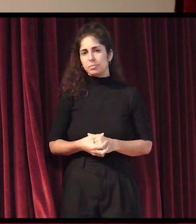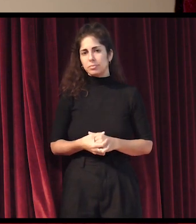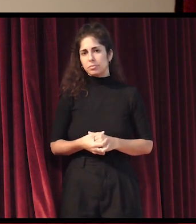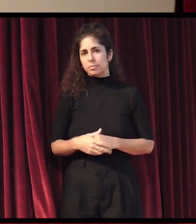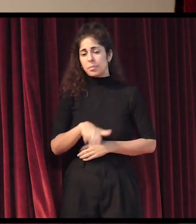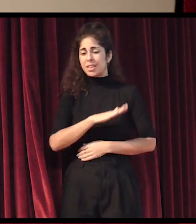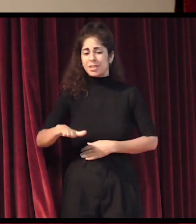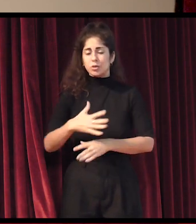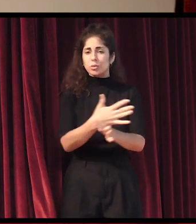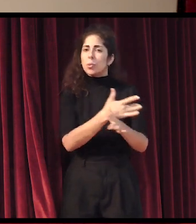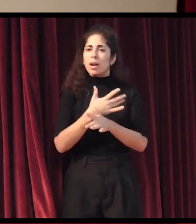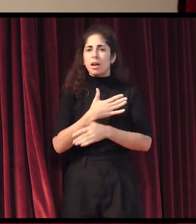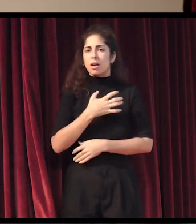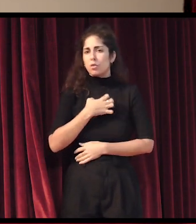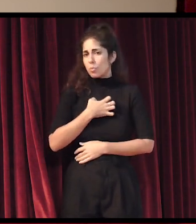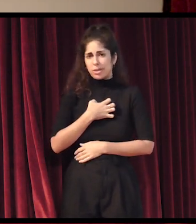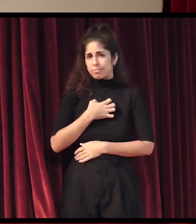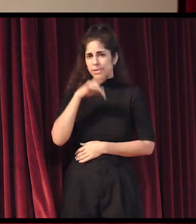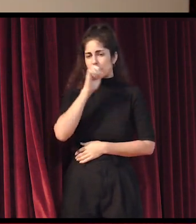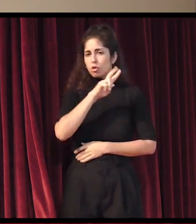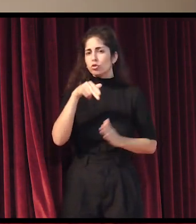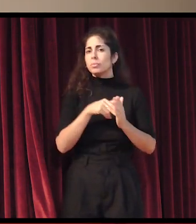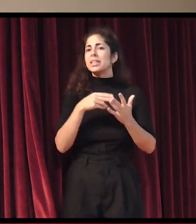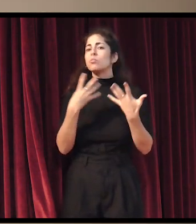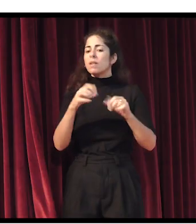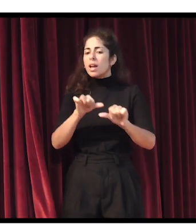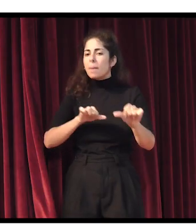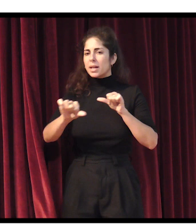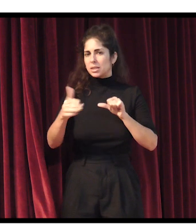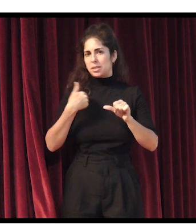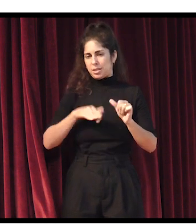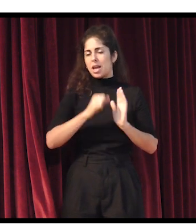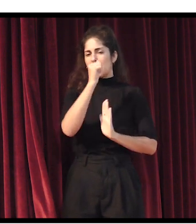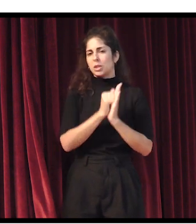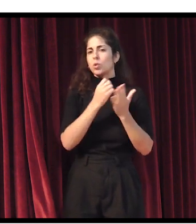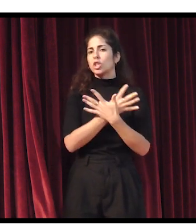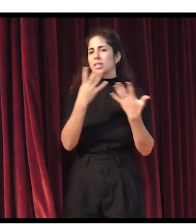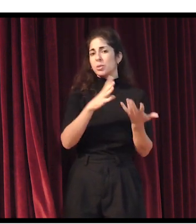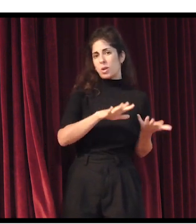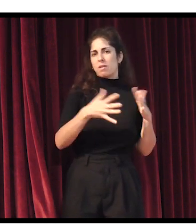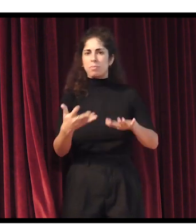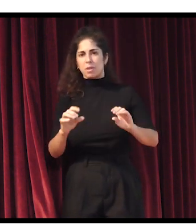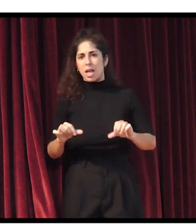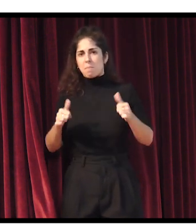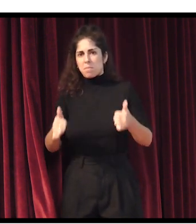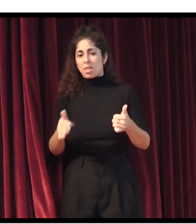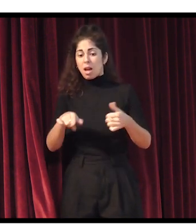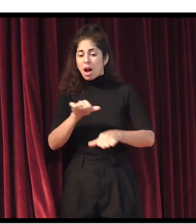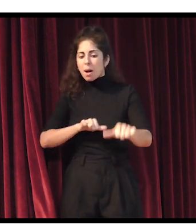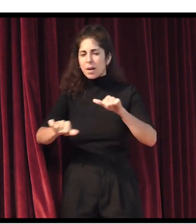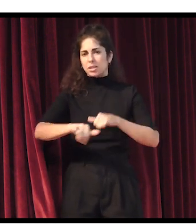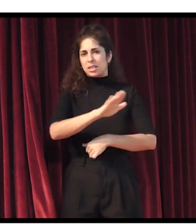Los niños no pueden jugar. Desde el año 2009 que se aplica el artículo 19 de la normativa de la FIFA para la protección de los menores, cientos de niños,